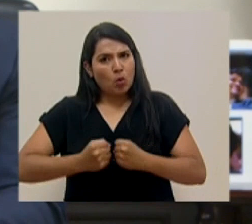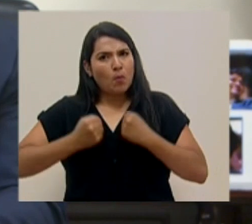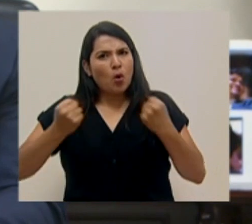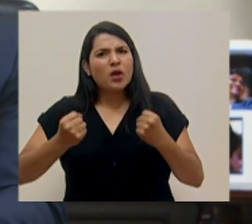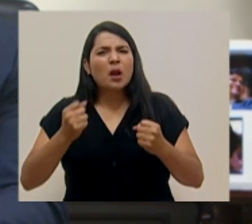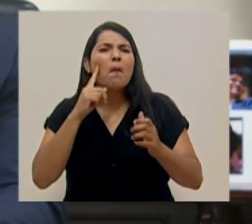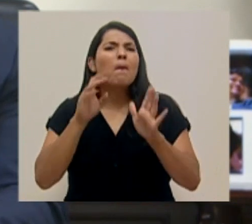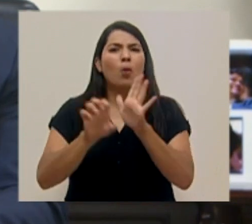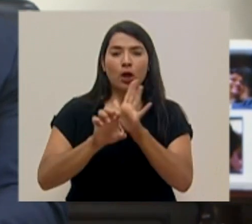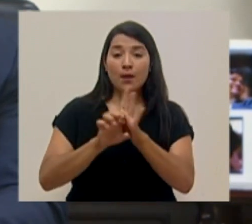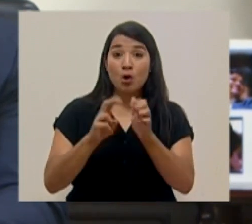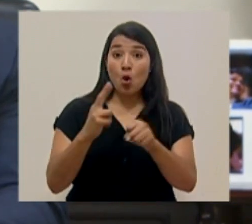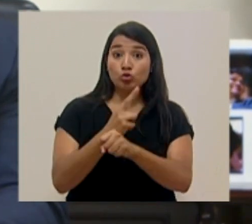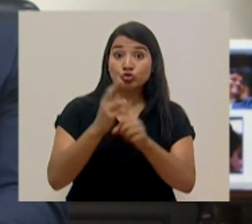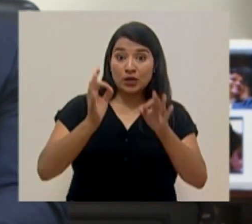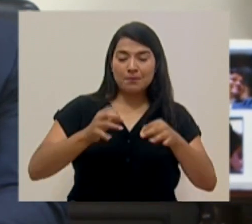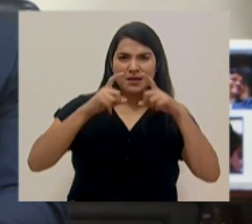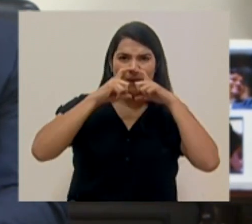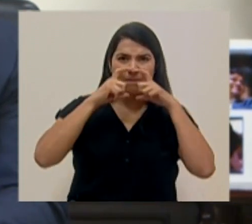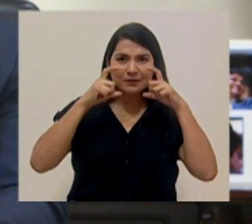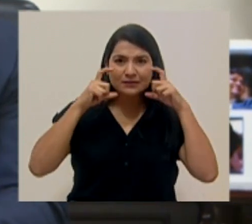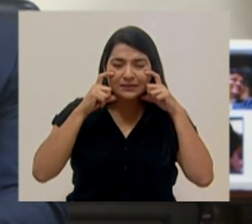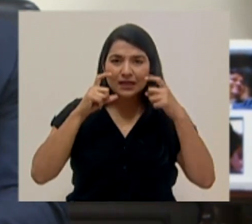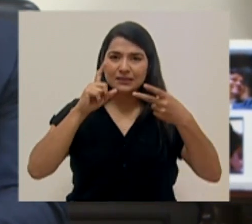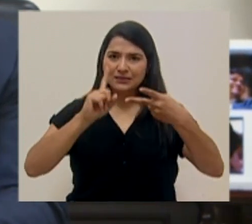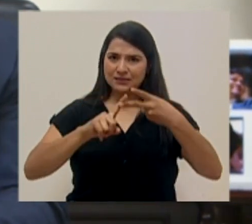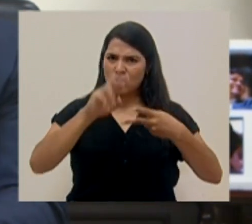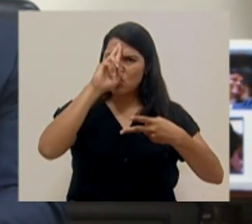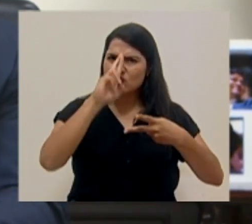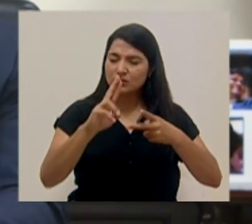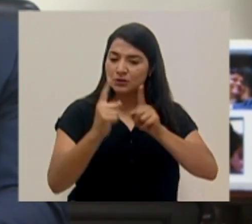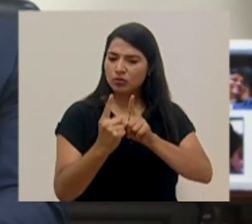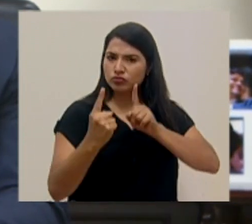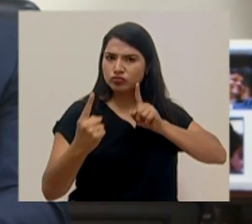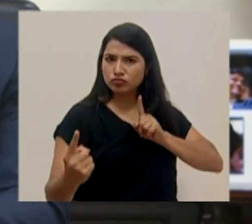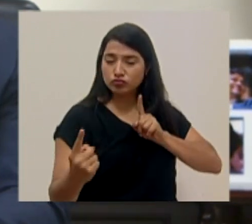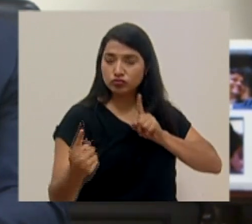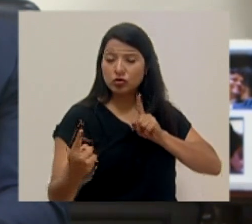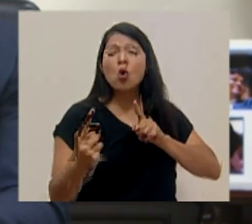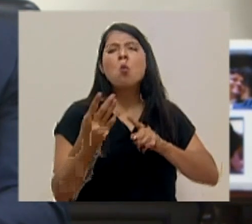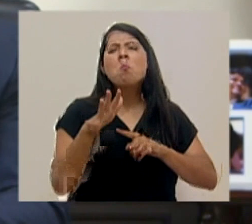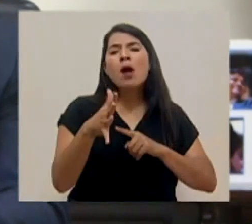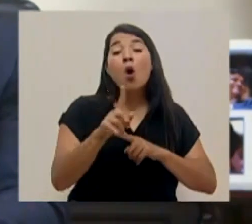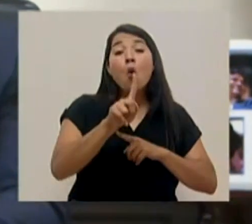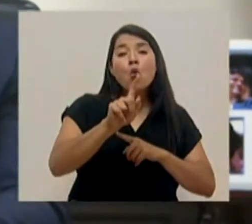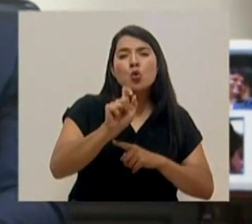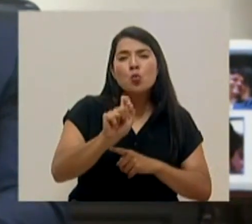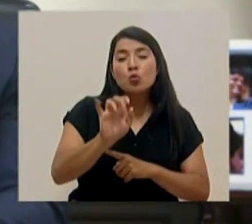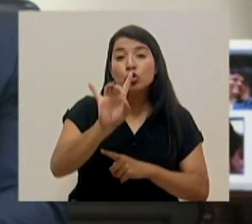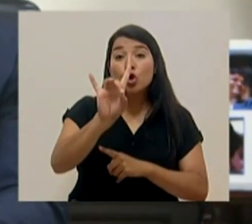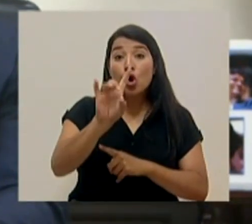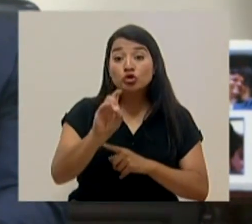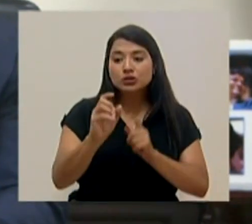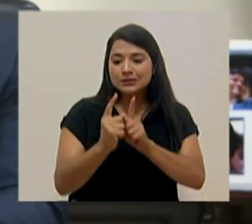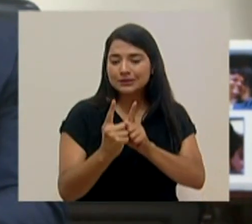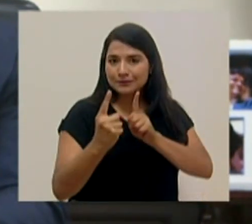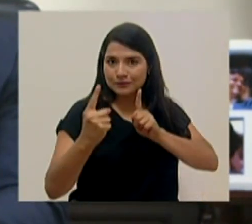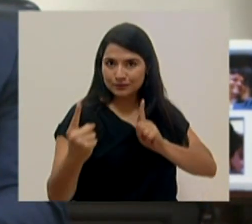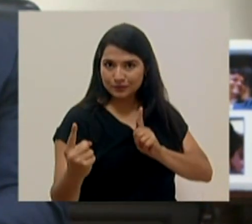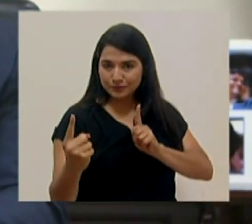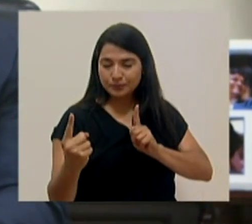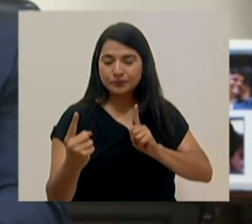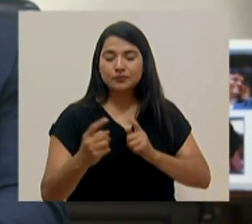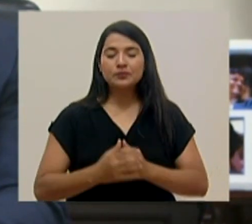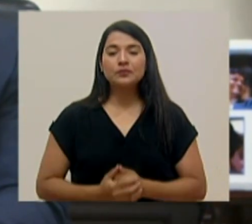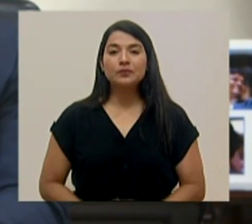Usar correctamente la mascarilla, mantener la distancia física de al menos 1.8 metros entre